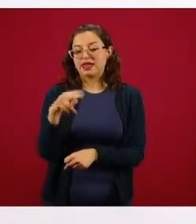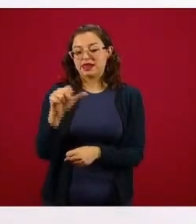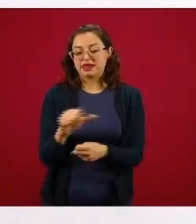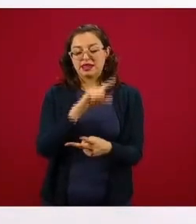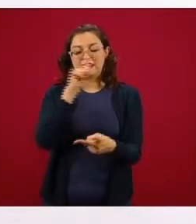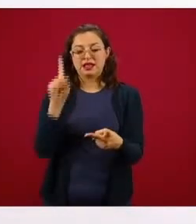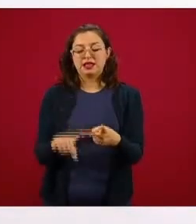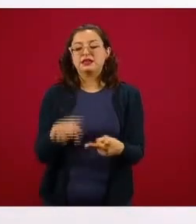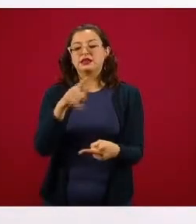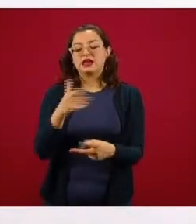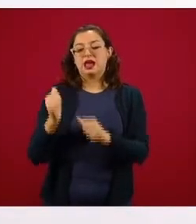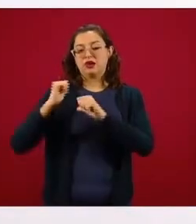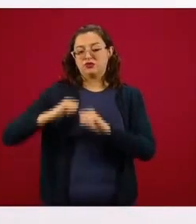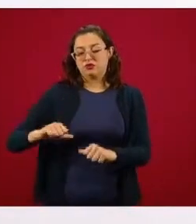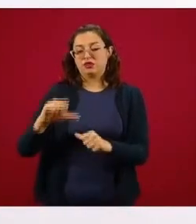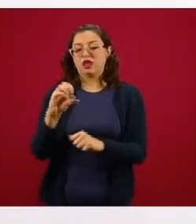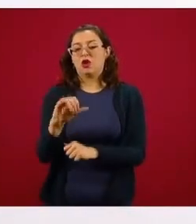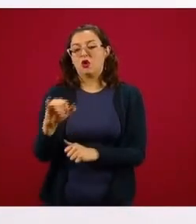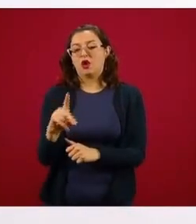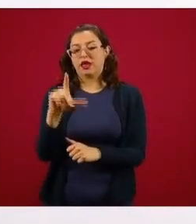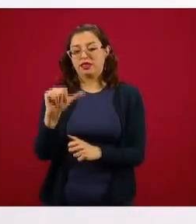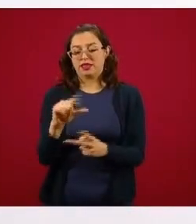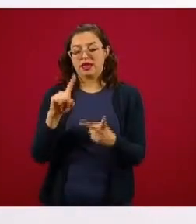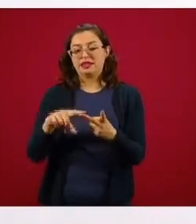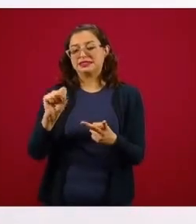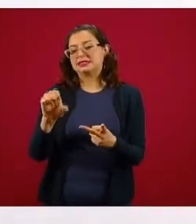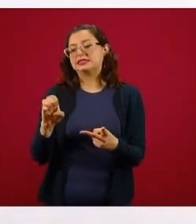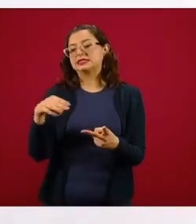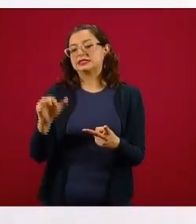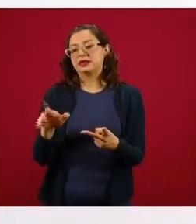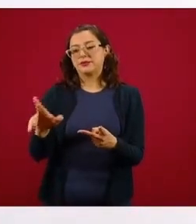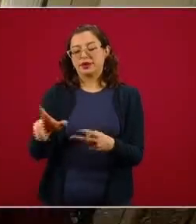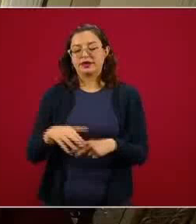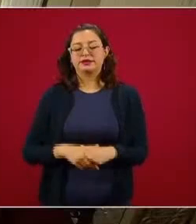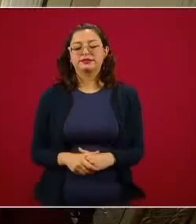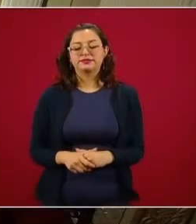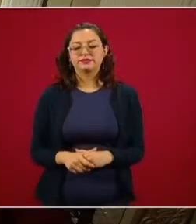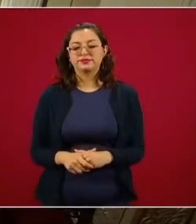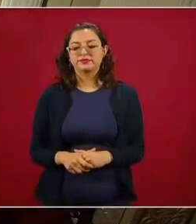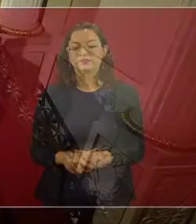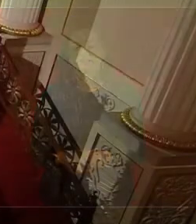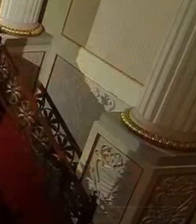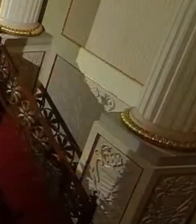y del Almirante Ojeda, Secretario de Marina.